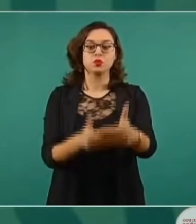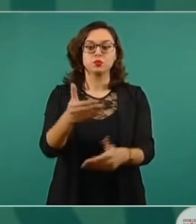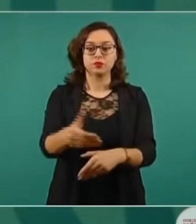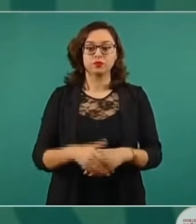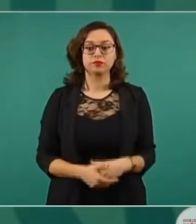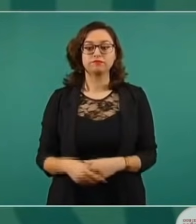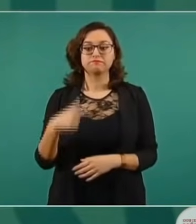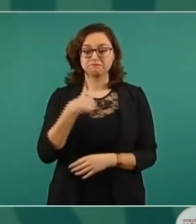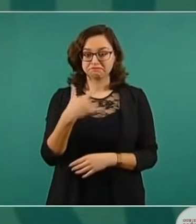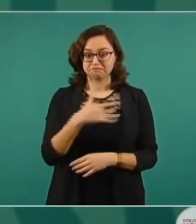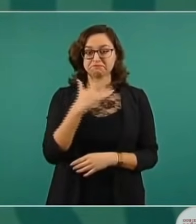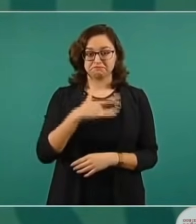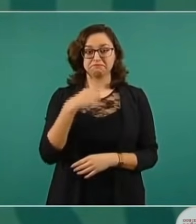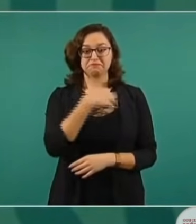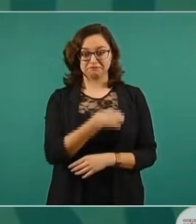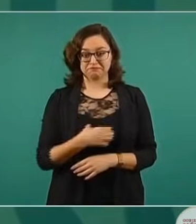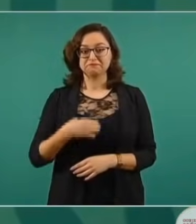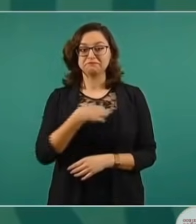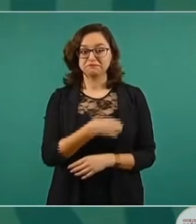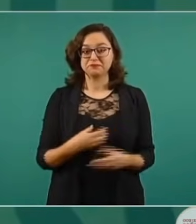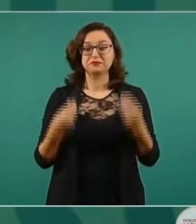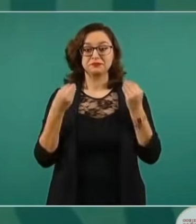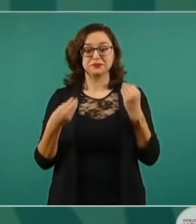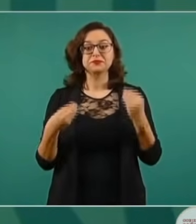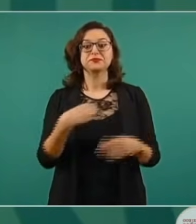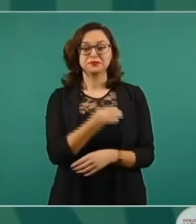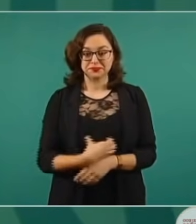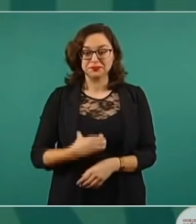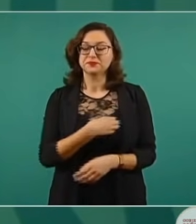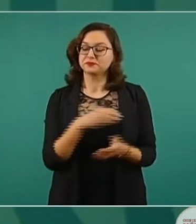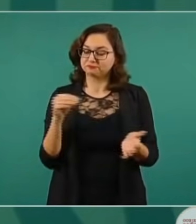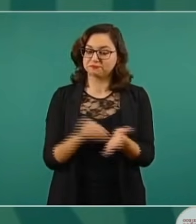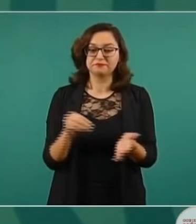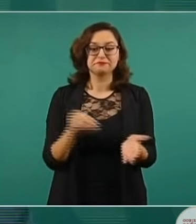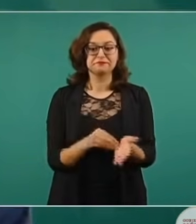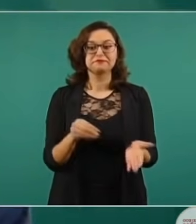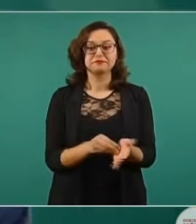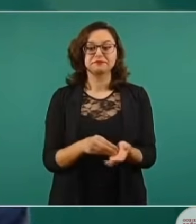muy contento con la gente,